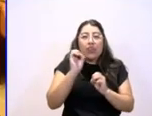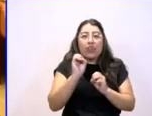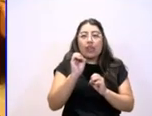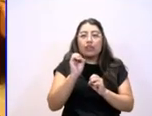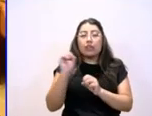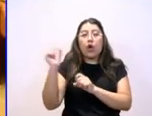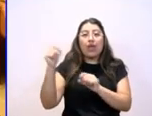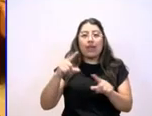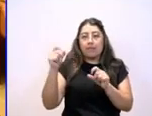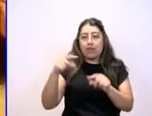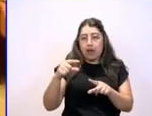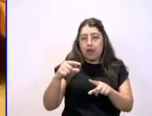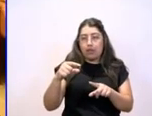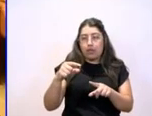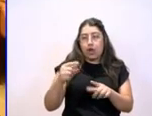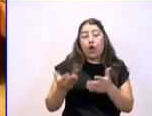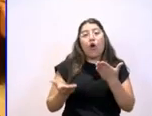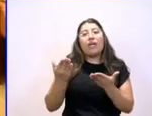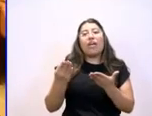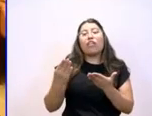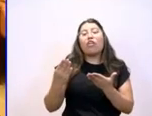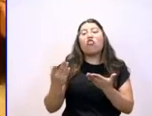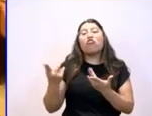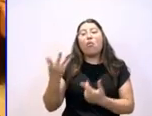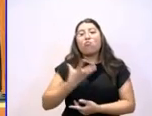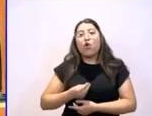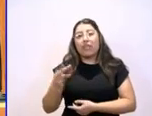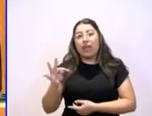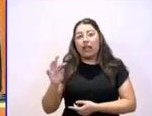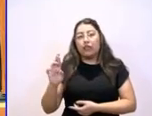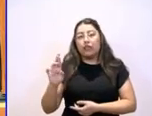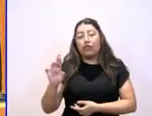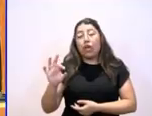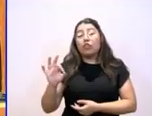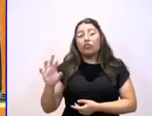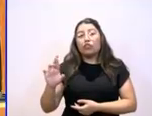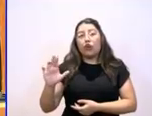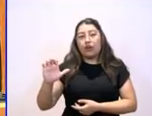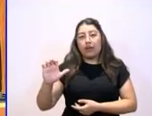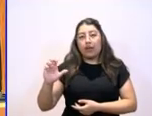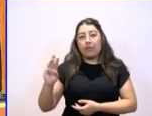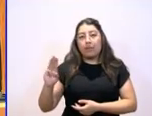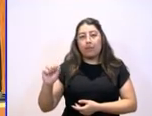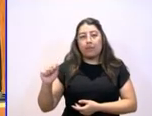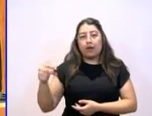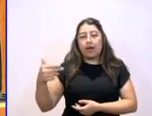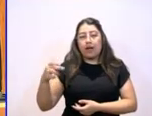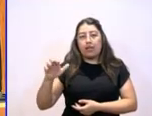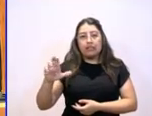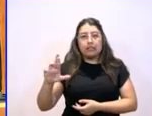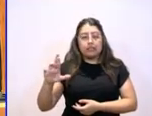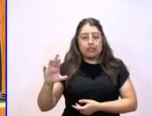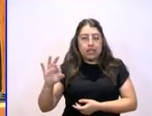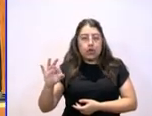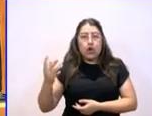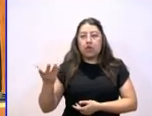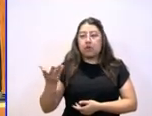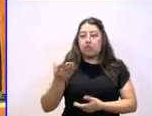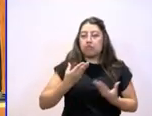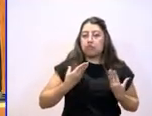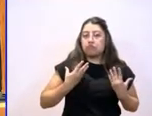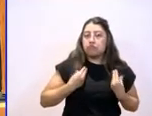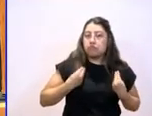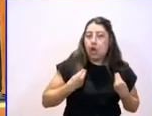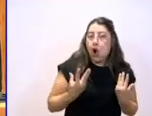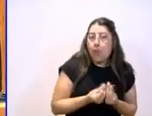del que tenemos, por ejemplo, en Torre Pacheco. Y me consta que la convivencia es armoniosa, que